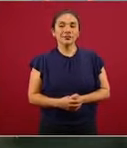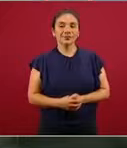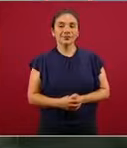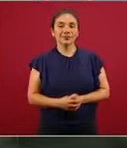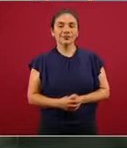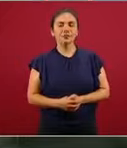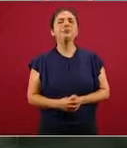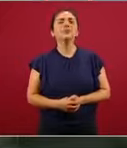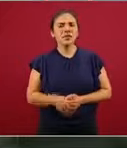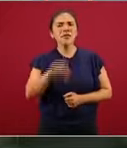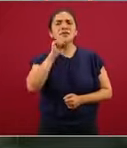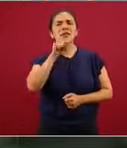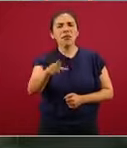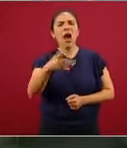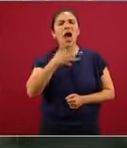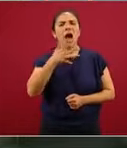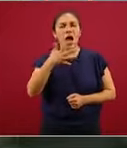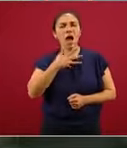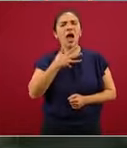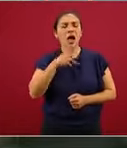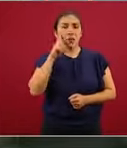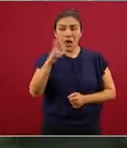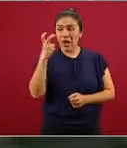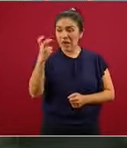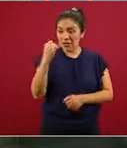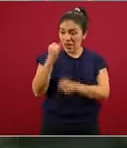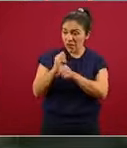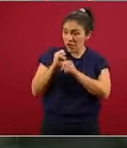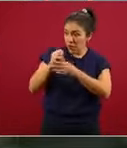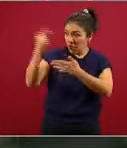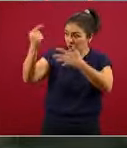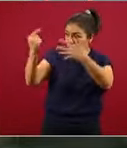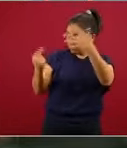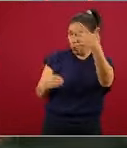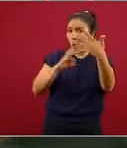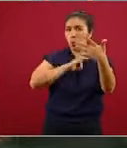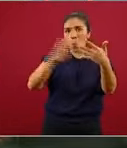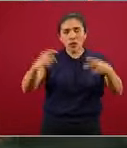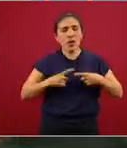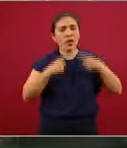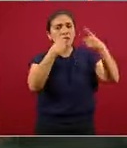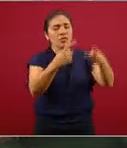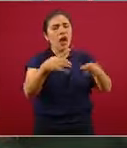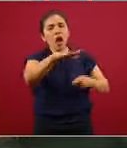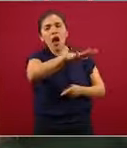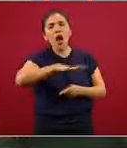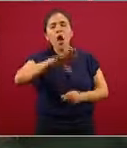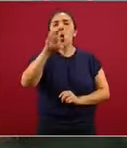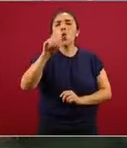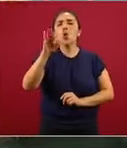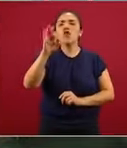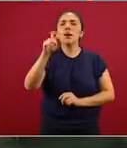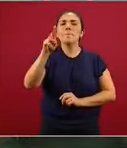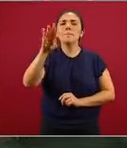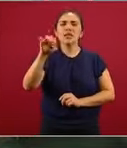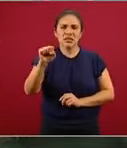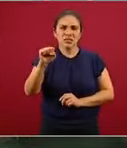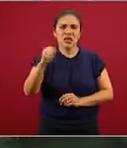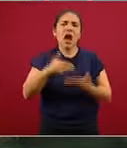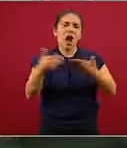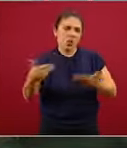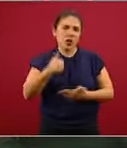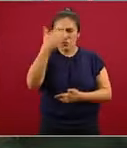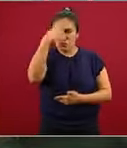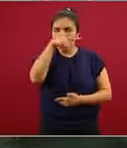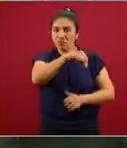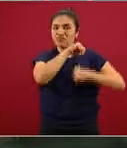Gracias. También están contemplando que esta misma información pudiera llegarle a COFEPRIS. Yo sé que ahora es una